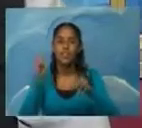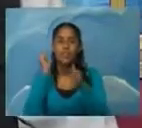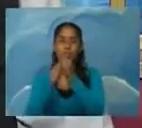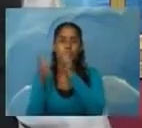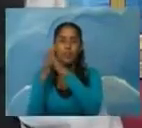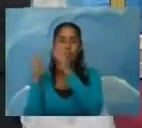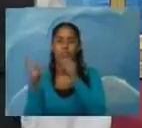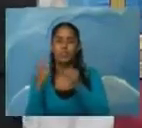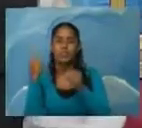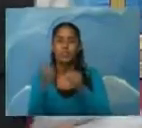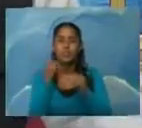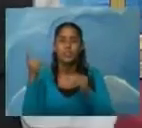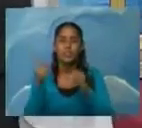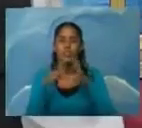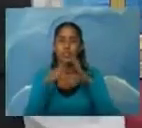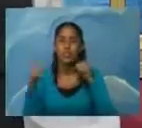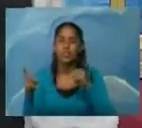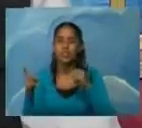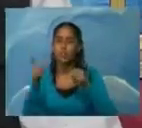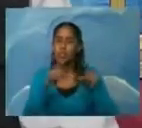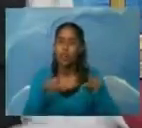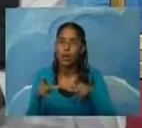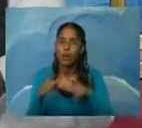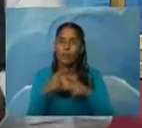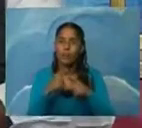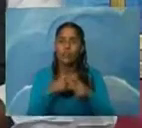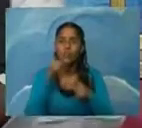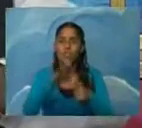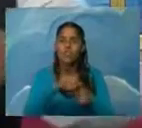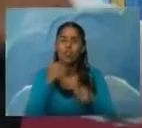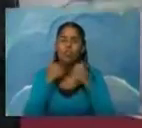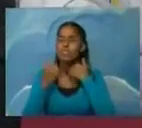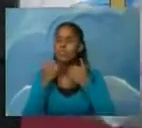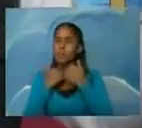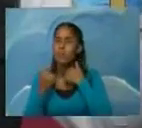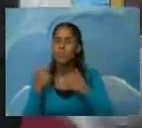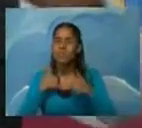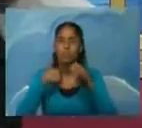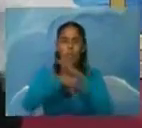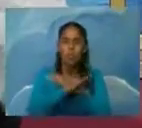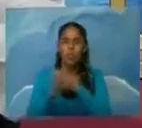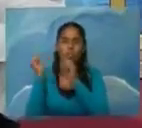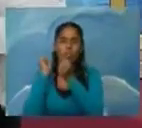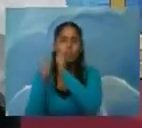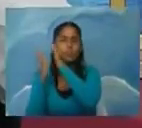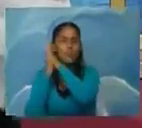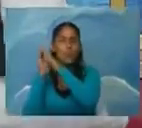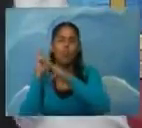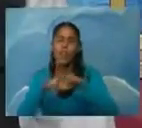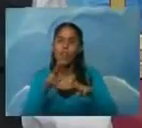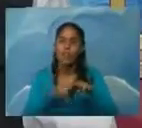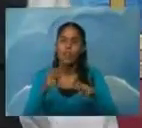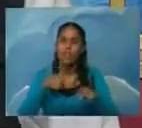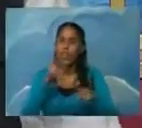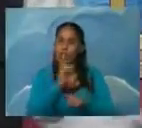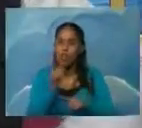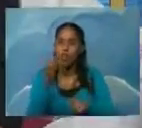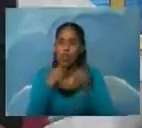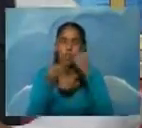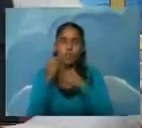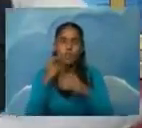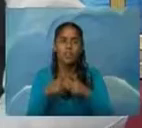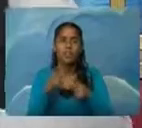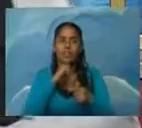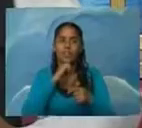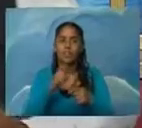nosotros estábamos en una habitación y las niñas en otra. Si usted sigue con ese malestar, yo voy a agarrarme y voy para allá porque yo le dije a usted que no comiera esa comida. Ajá. No, pero